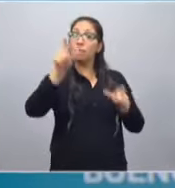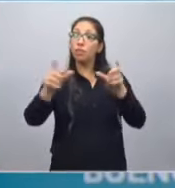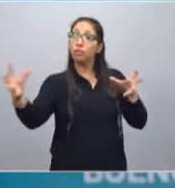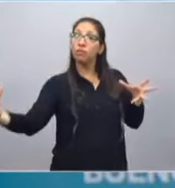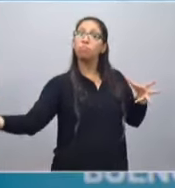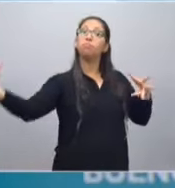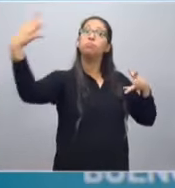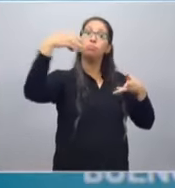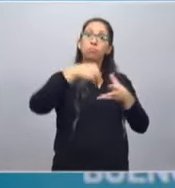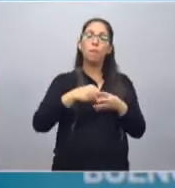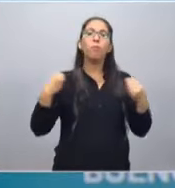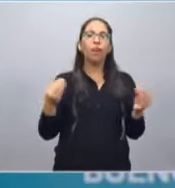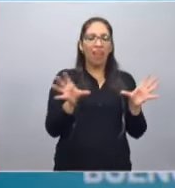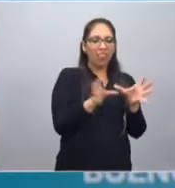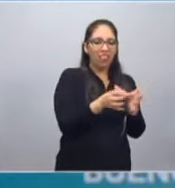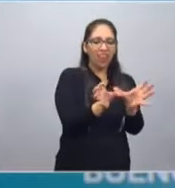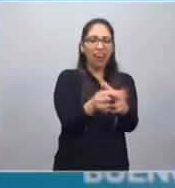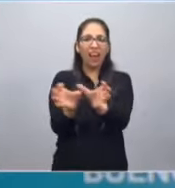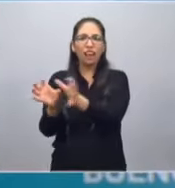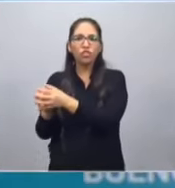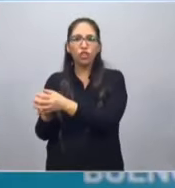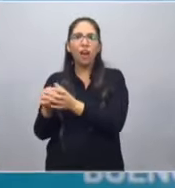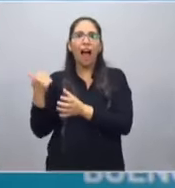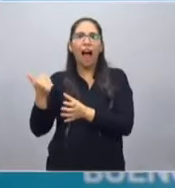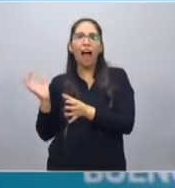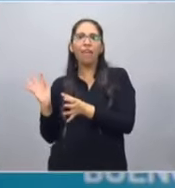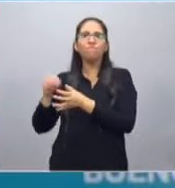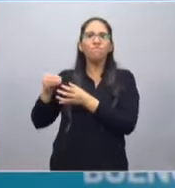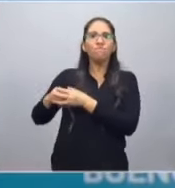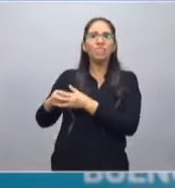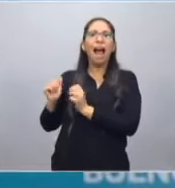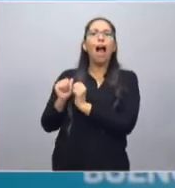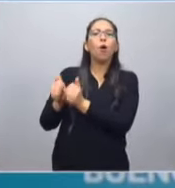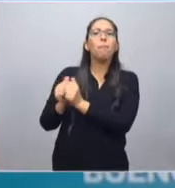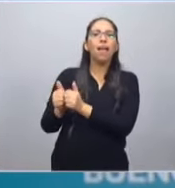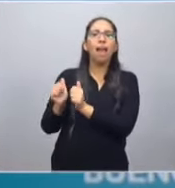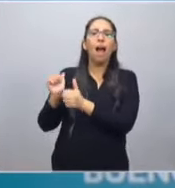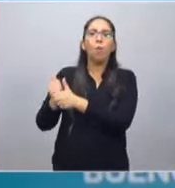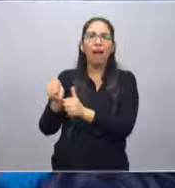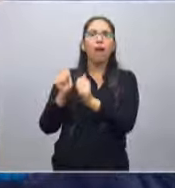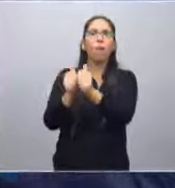que acompañan a las delegaciones en las finales en mar del plata